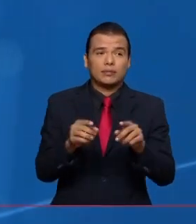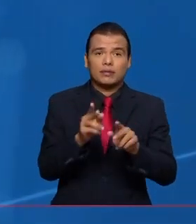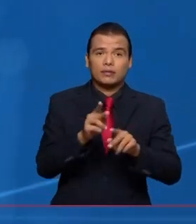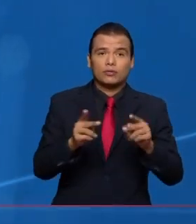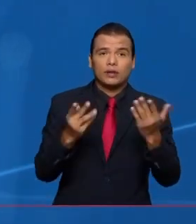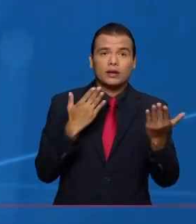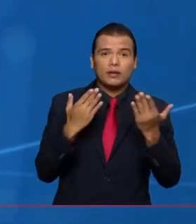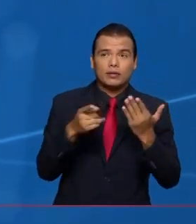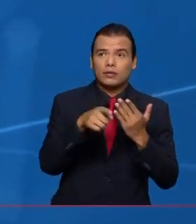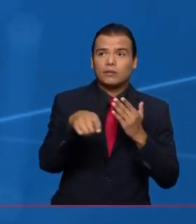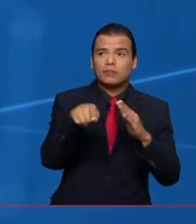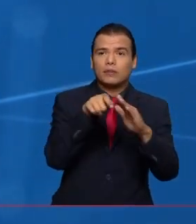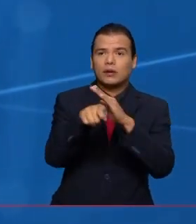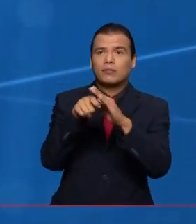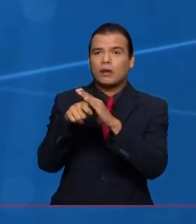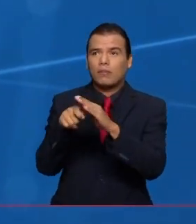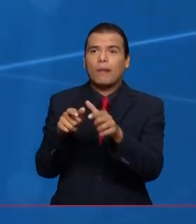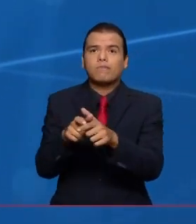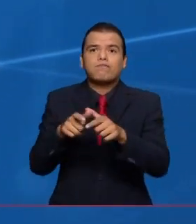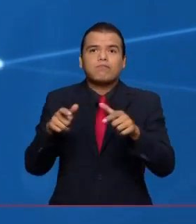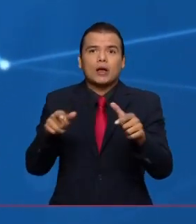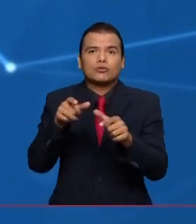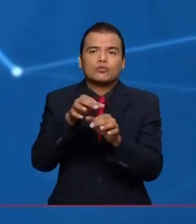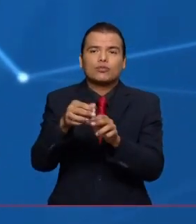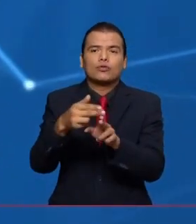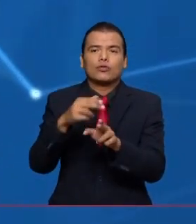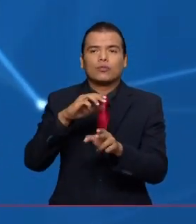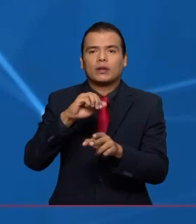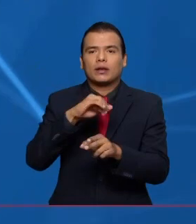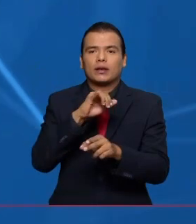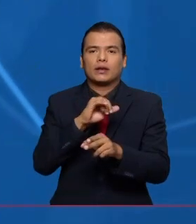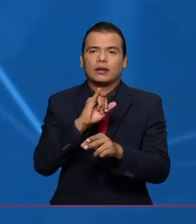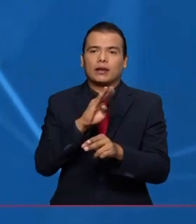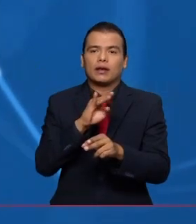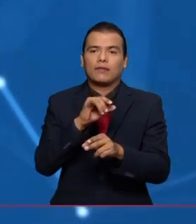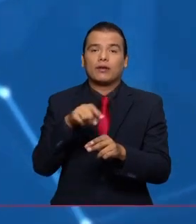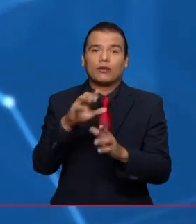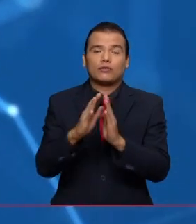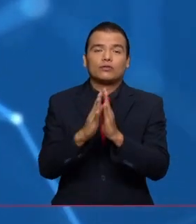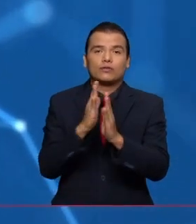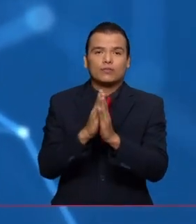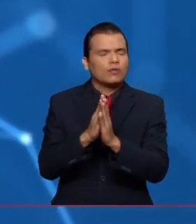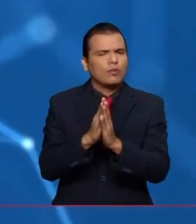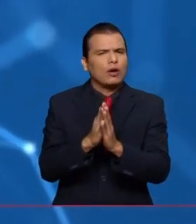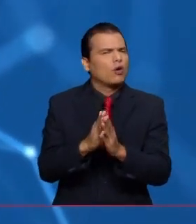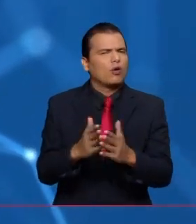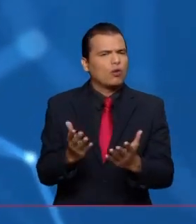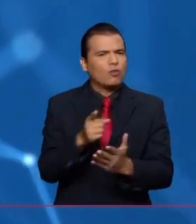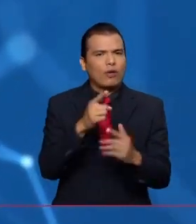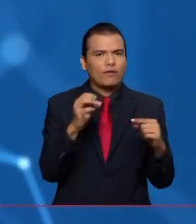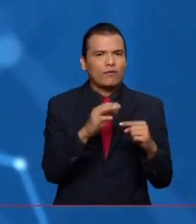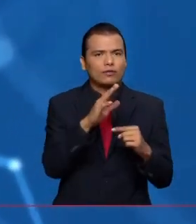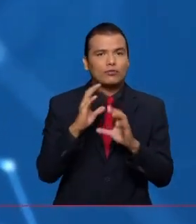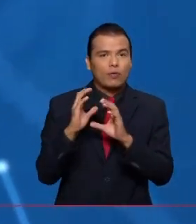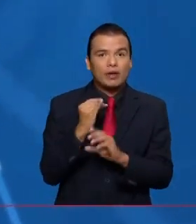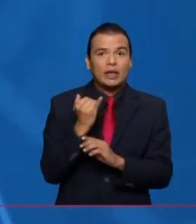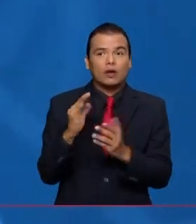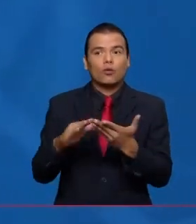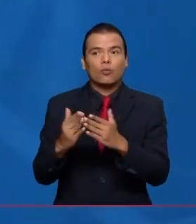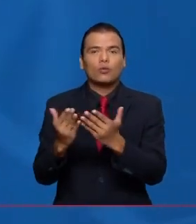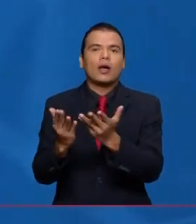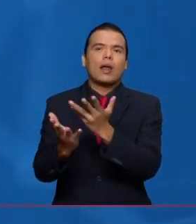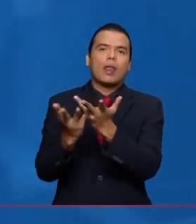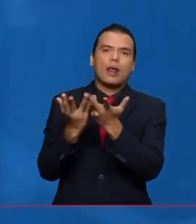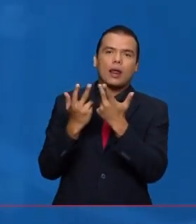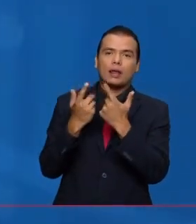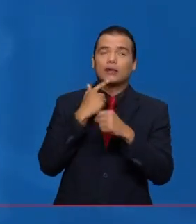en Cajibío, fueron expuestas por la comunidad en un foro político realizado en Popayán. Los ciudadanos le piden al